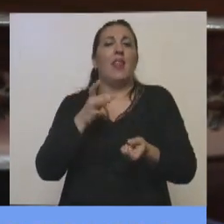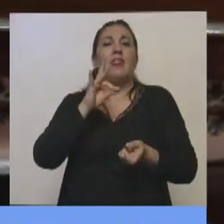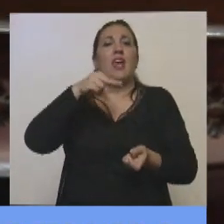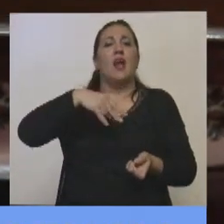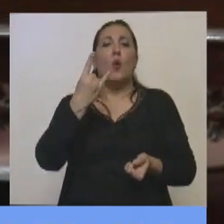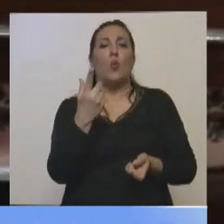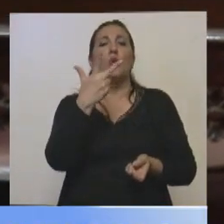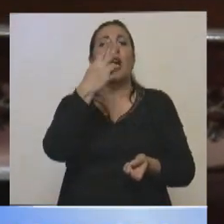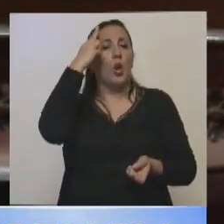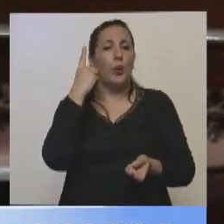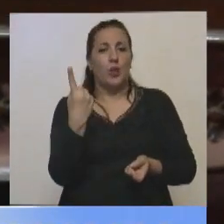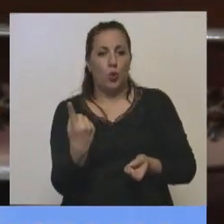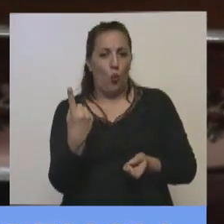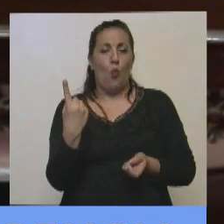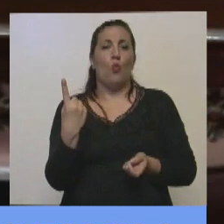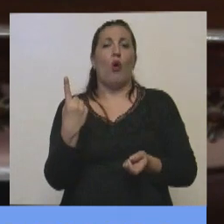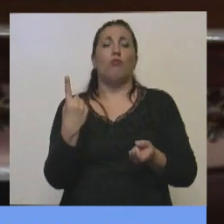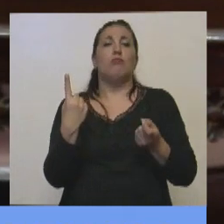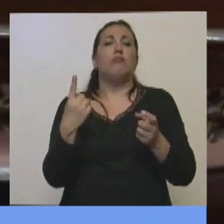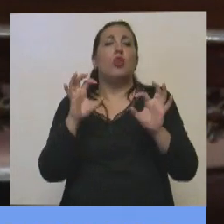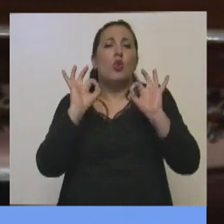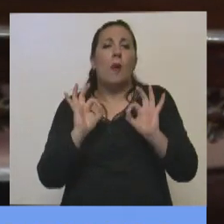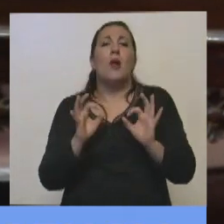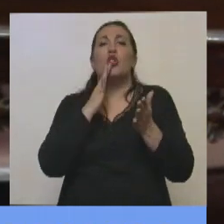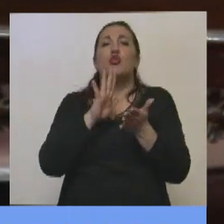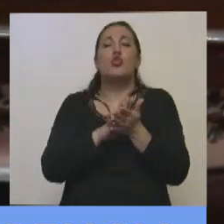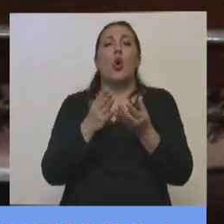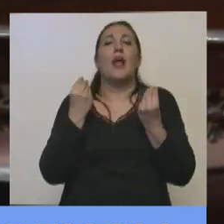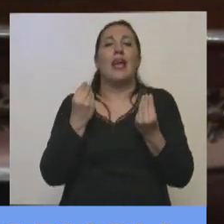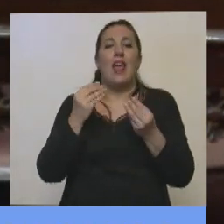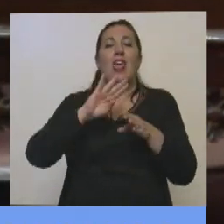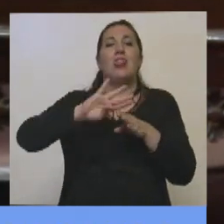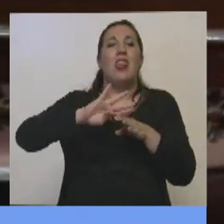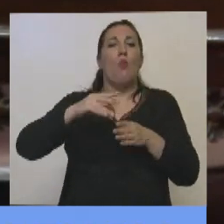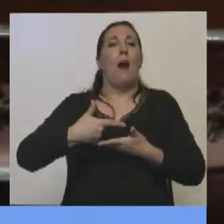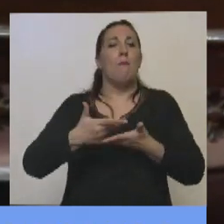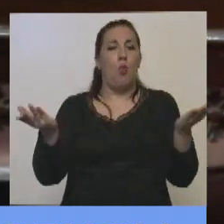y todos aquellos que tienen que ver con la renegociación de la deuda pública